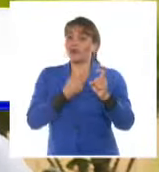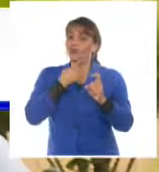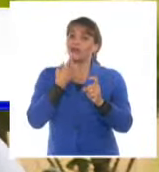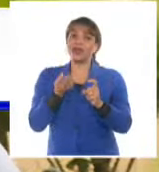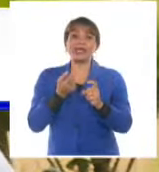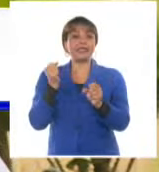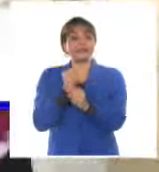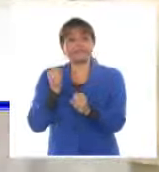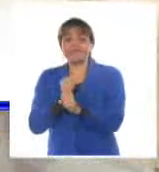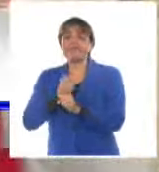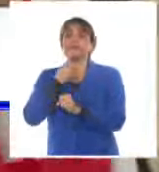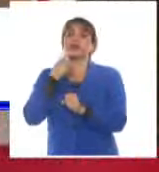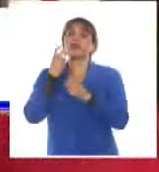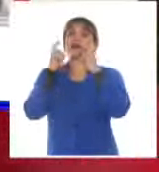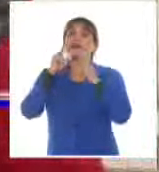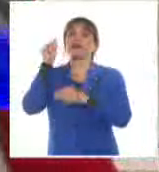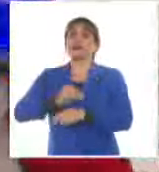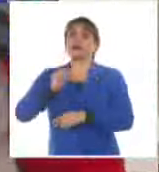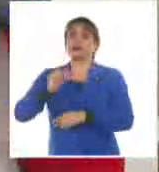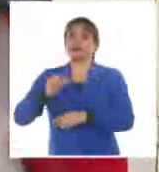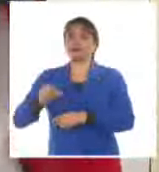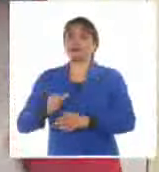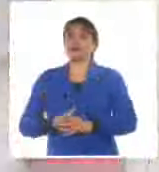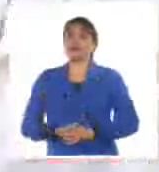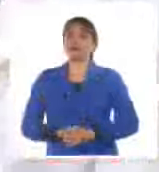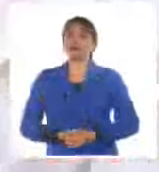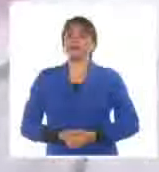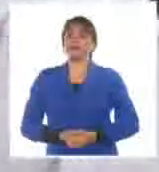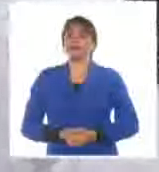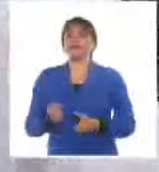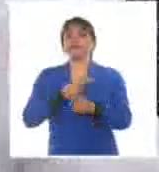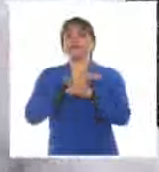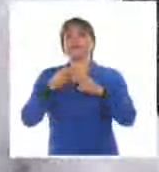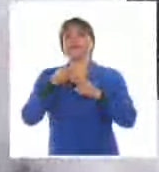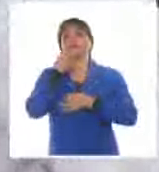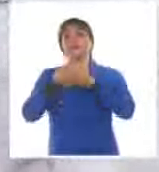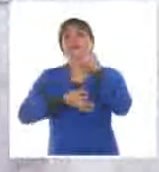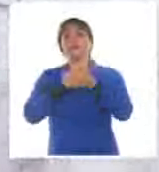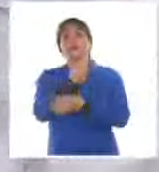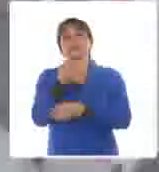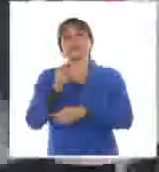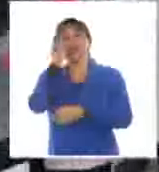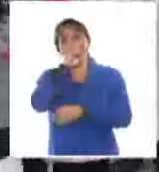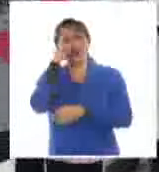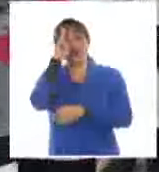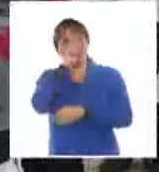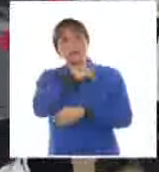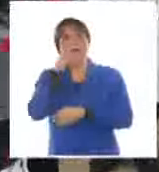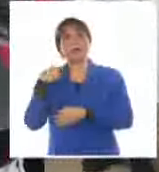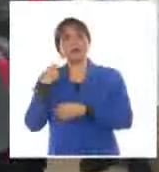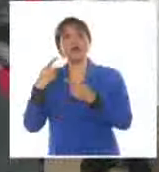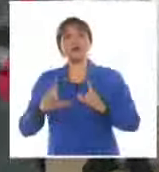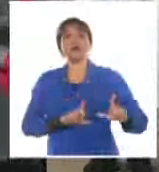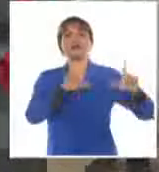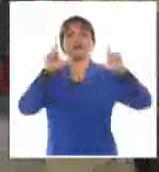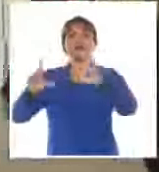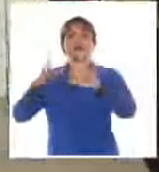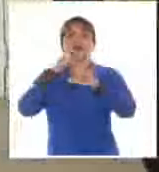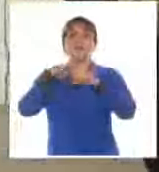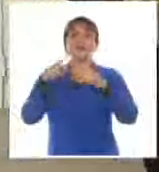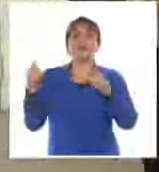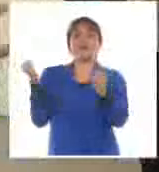por la vida del paciente. De esas historias pueden dar fe cada uno de los profesionales que fue reconocido hoy por la